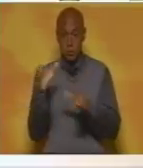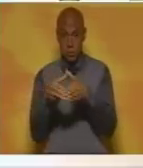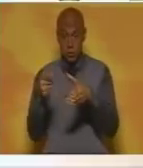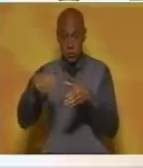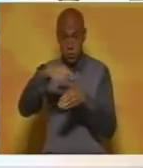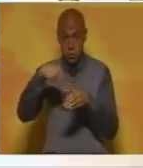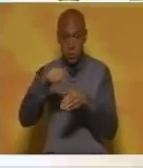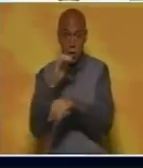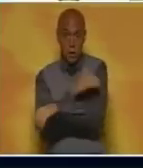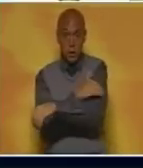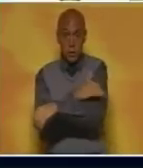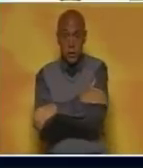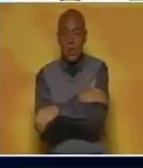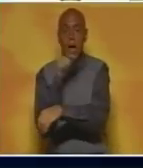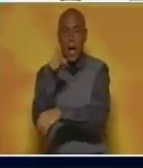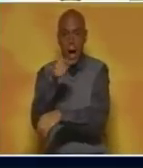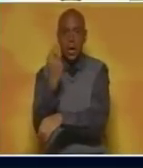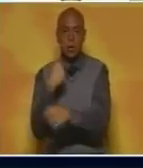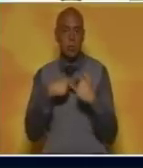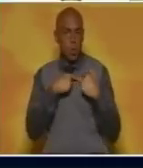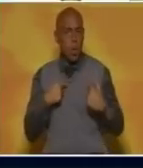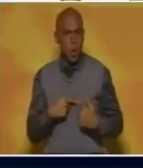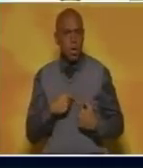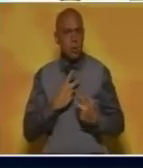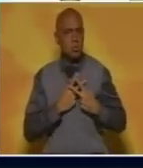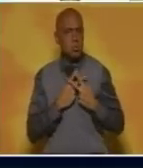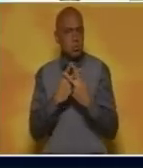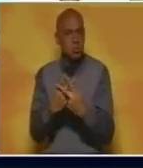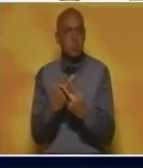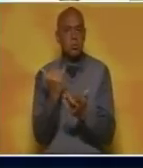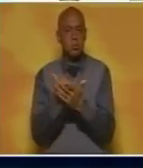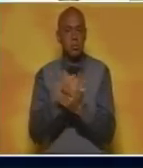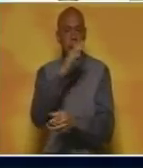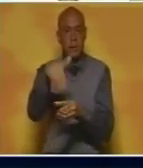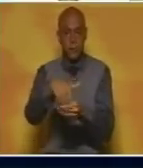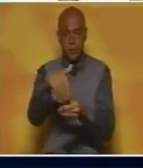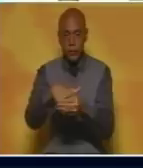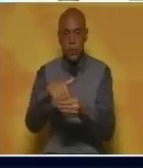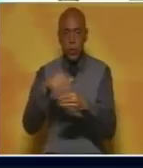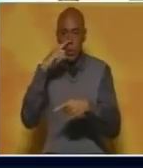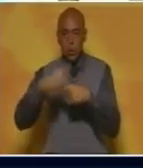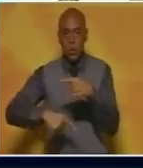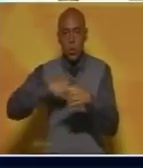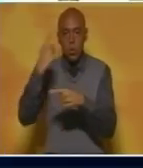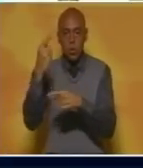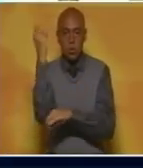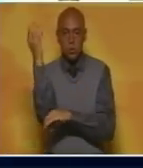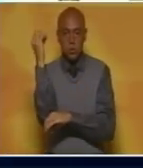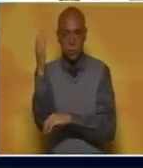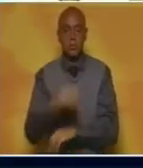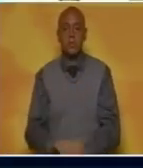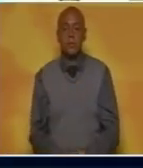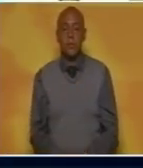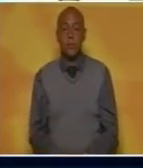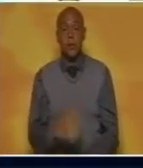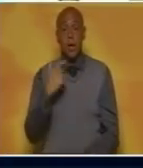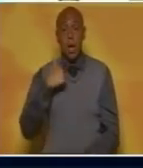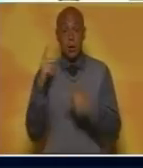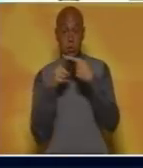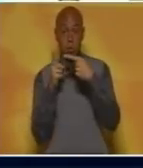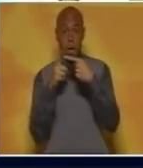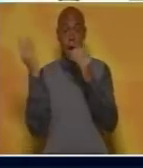han demostrado sus disposiciones a participar en los comicios parlamentarios del 2020. Uno de los